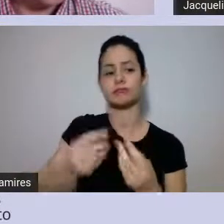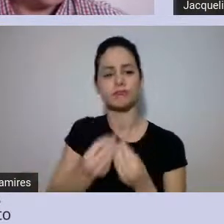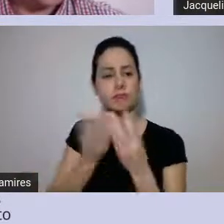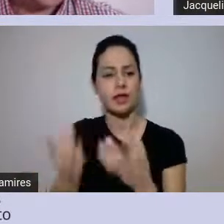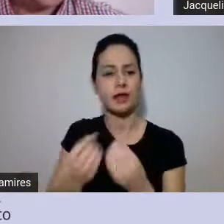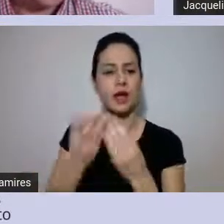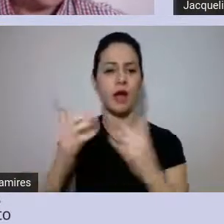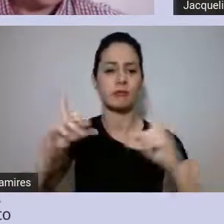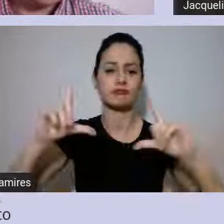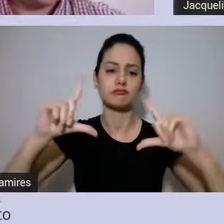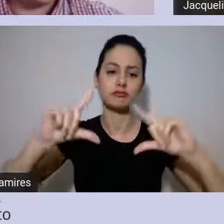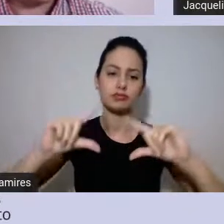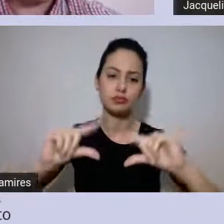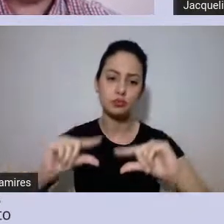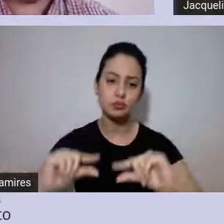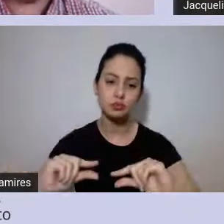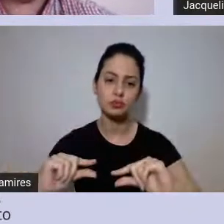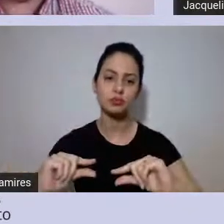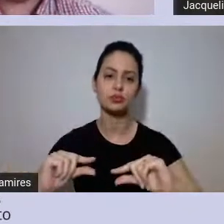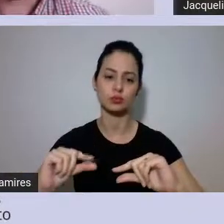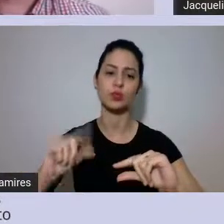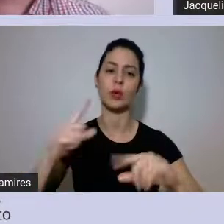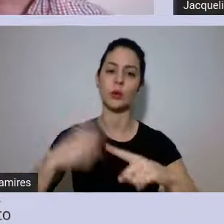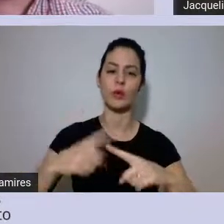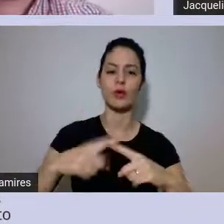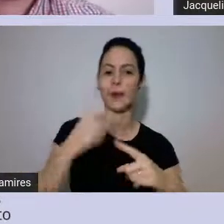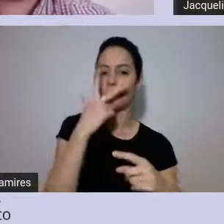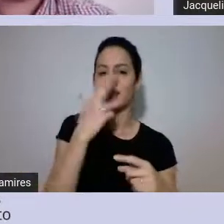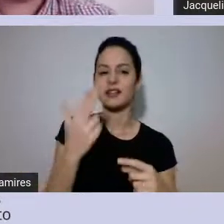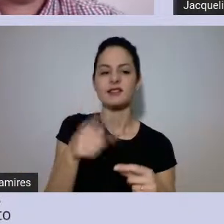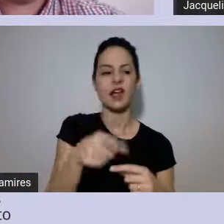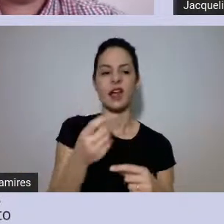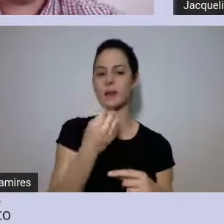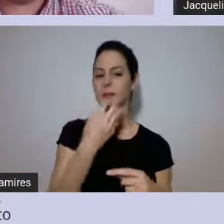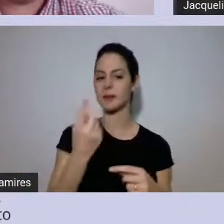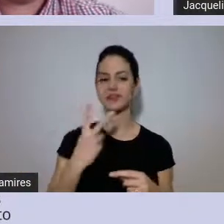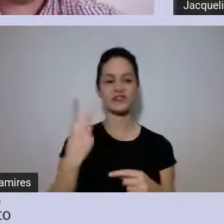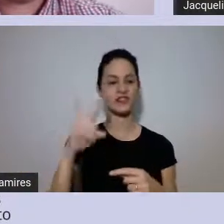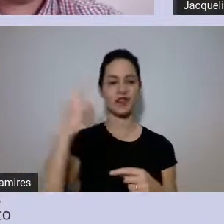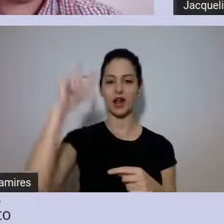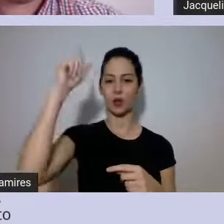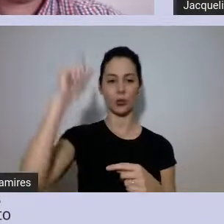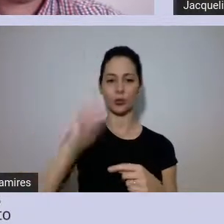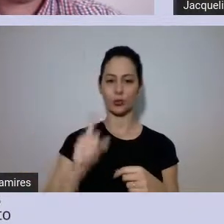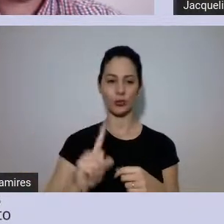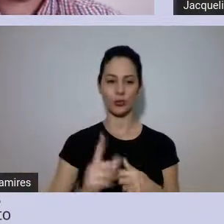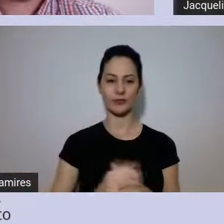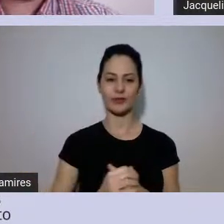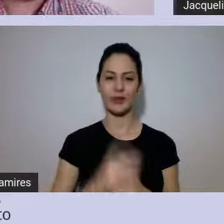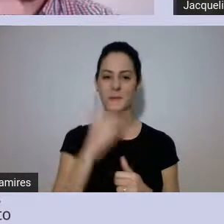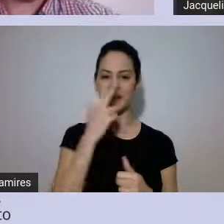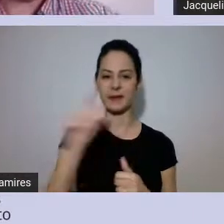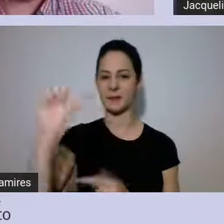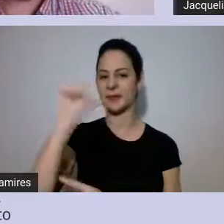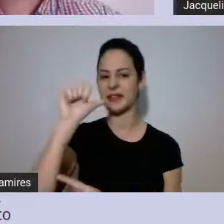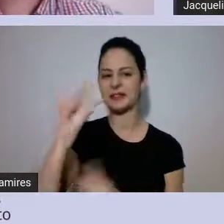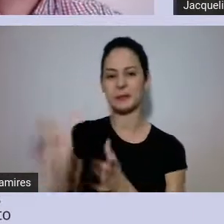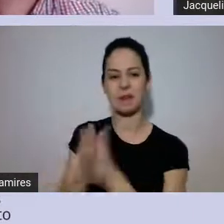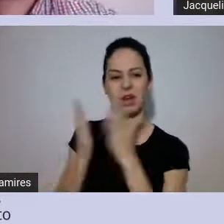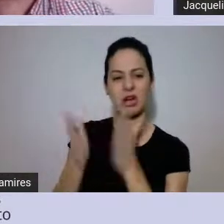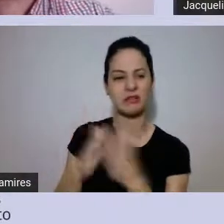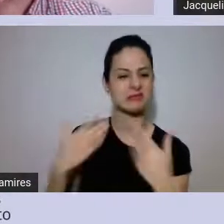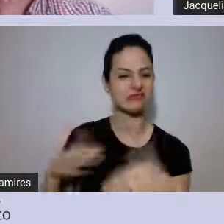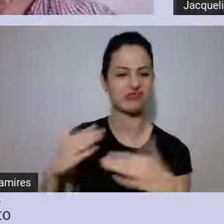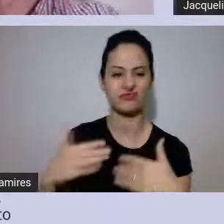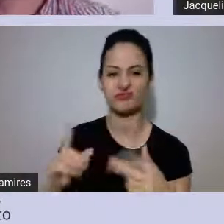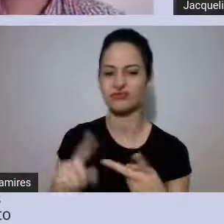reduce la producción por una campaña de desprestigio, asociándolo a una bebida de pobres, asociándolo